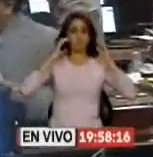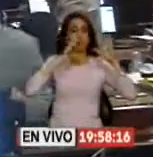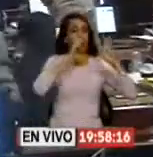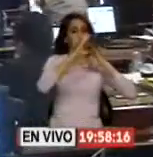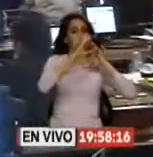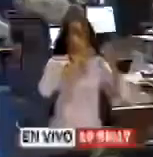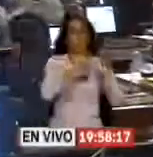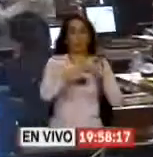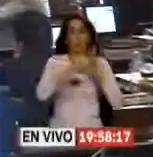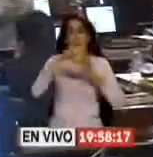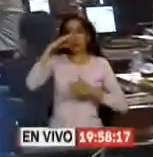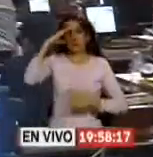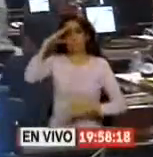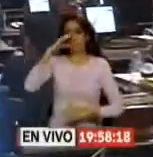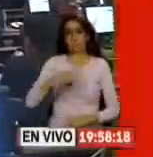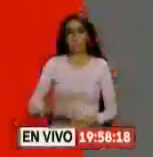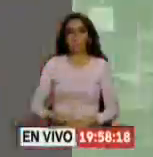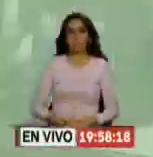ministra del Interior, María Paula Romo.